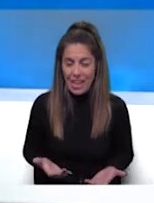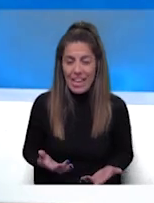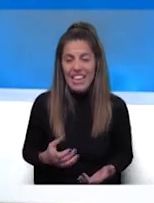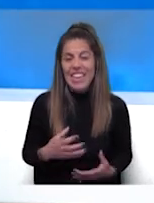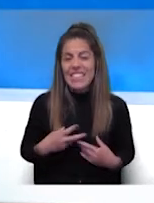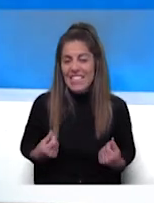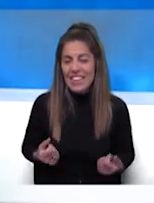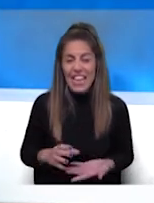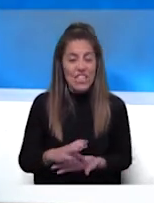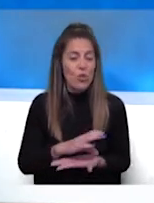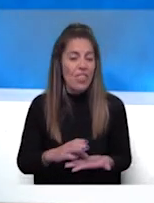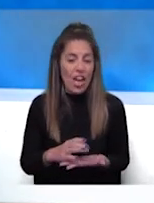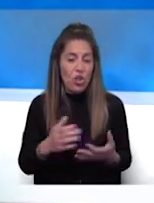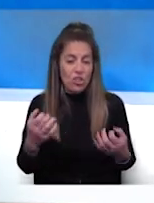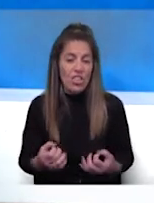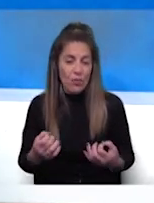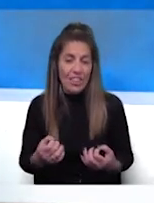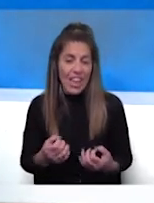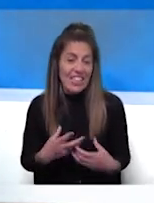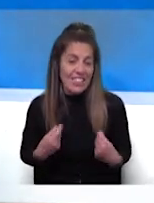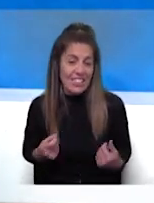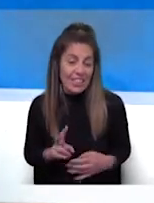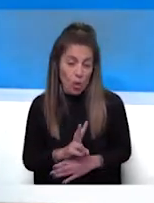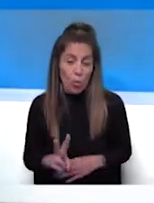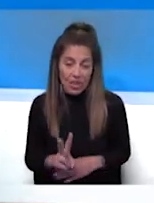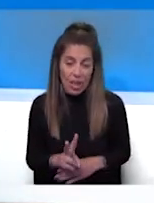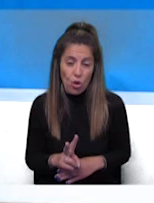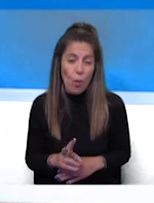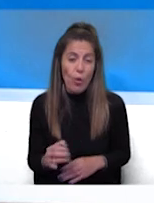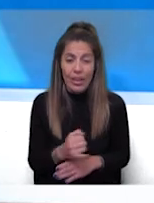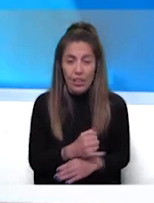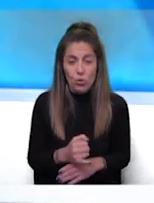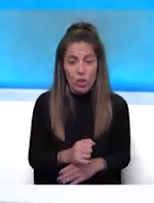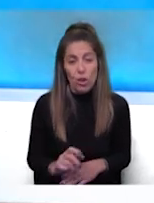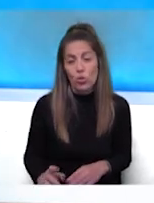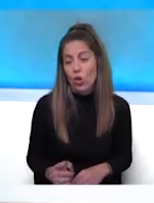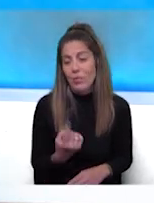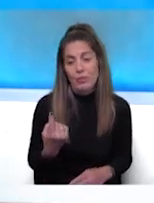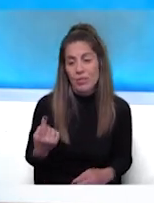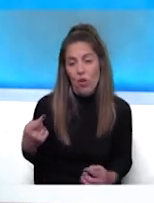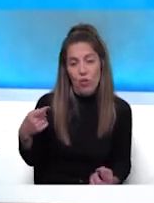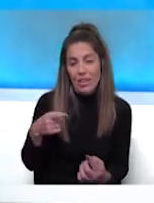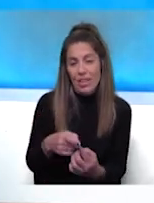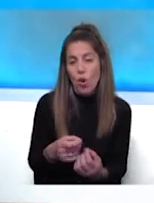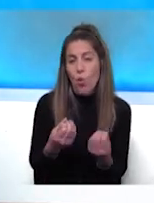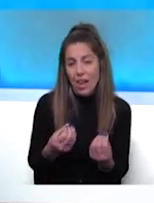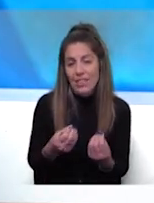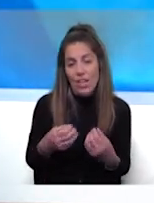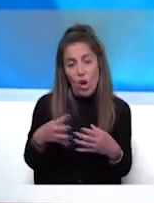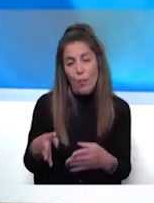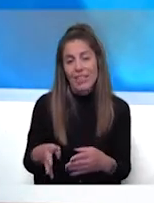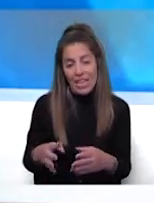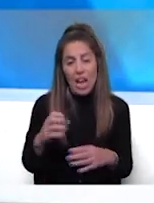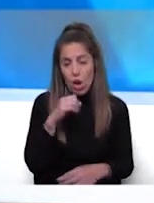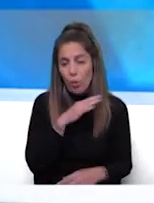siente amparado por un organismo cuyo objetivo central es combatir la corrupción. Partiendo de la base que en Uruguay hay corrupción,